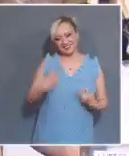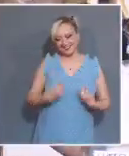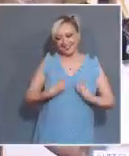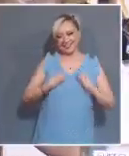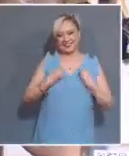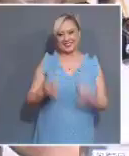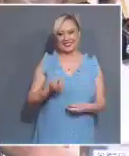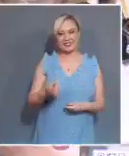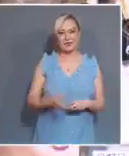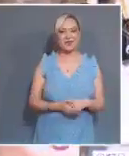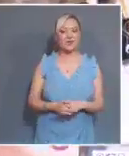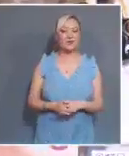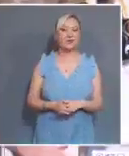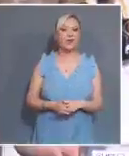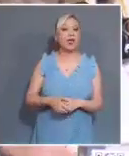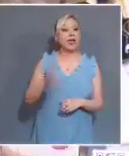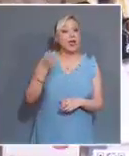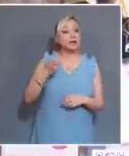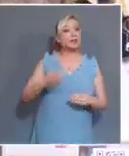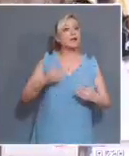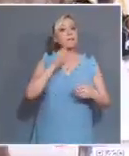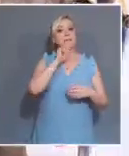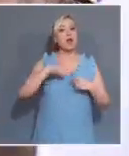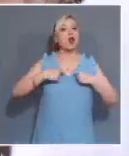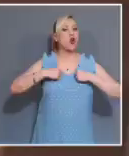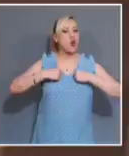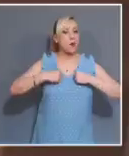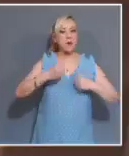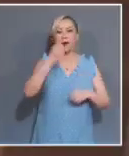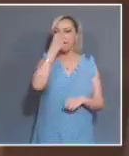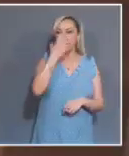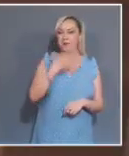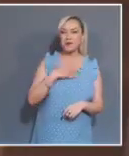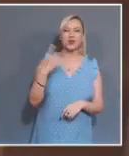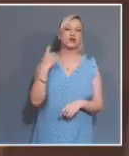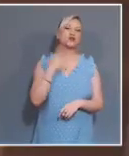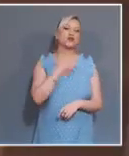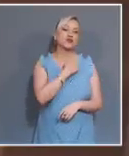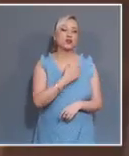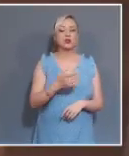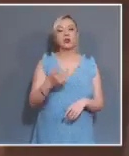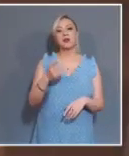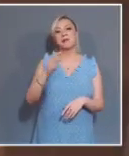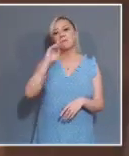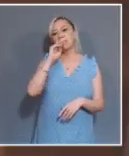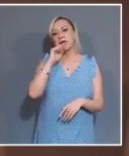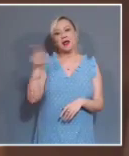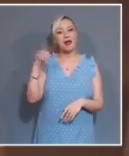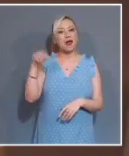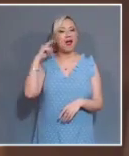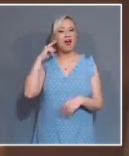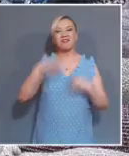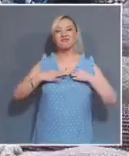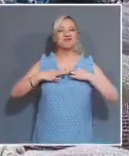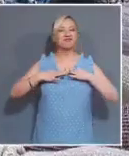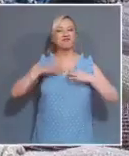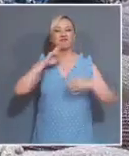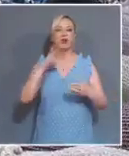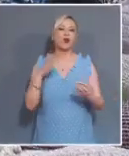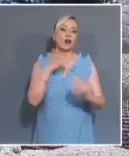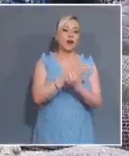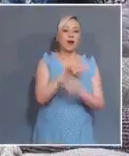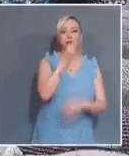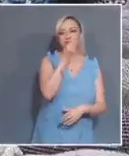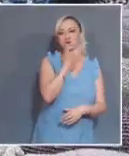mayo, las madres de familia se inclinaron más por visitar lugares de comida que invertir en prendas. En todo el día podemos sacar